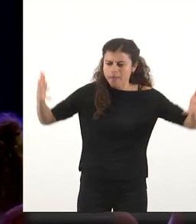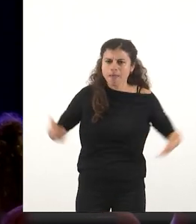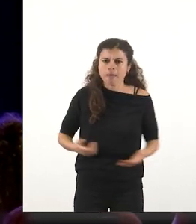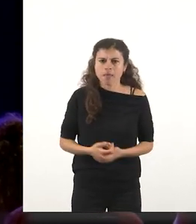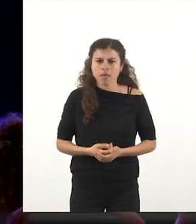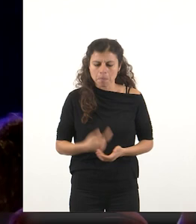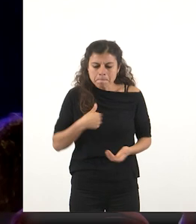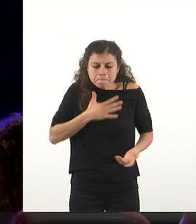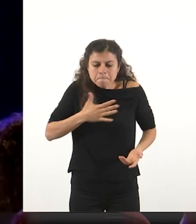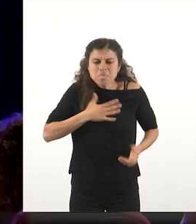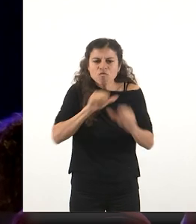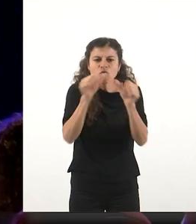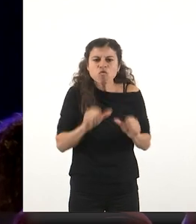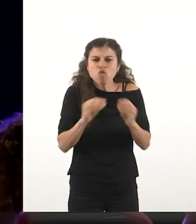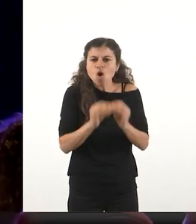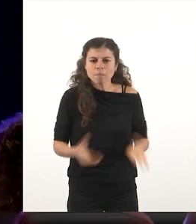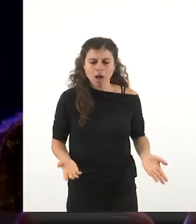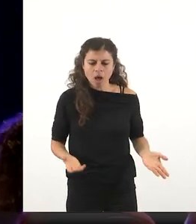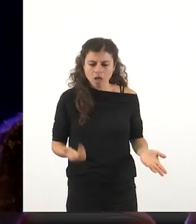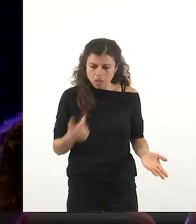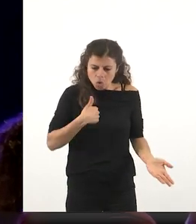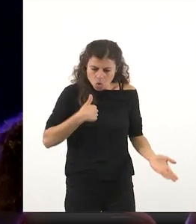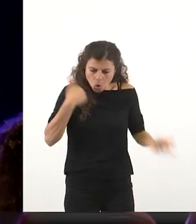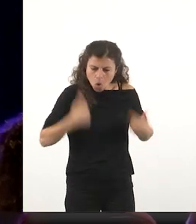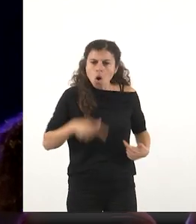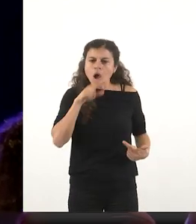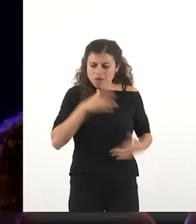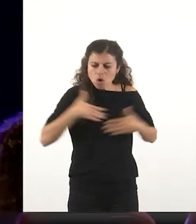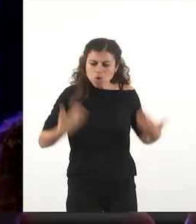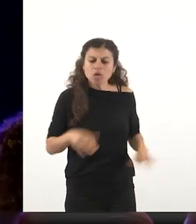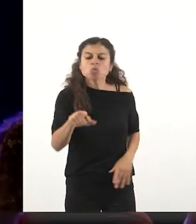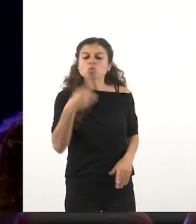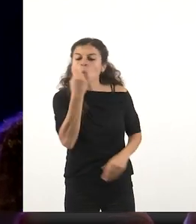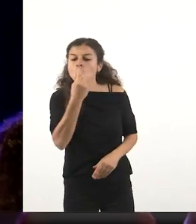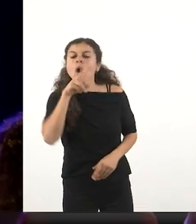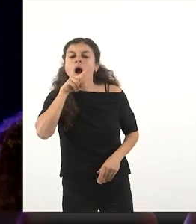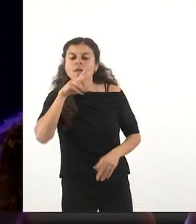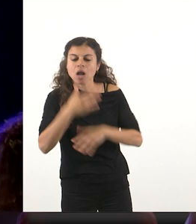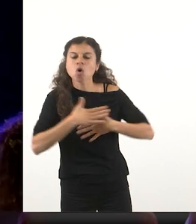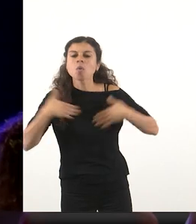Tía, son mis formas. No te estoy vacilando, pero no puedo hablar como yo quiera. Joder, tú hablas como tú quieras.